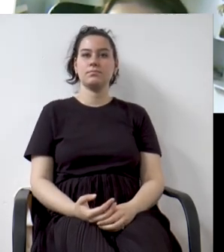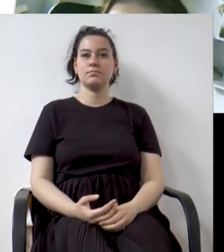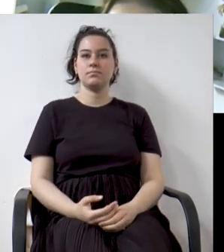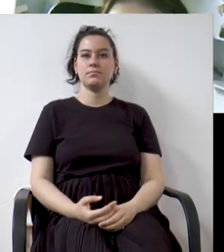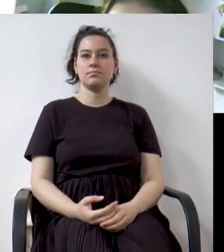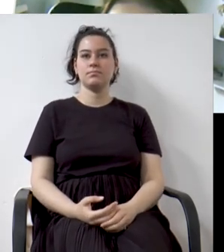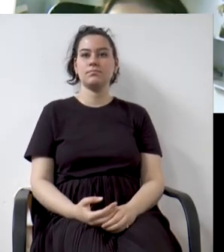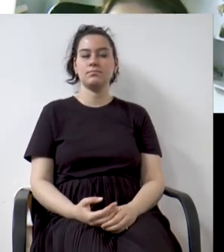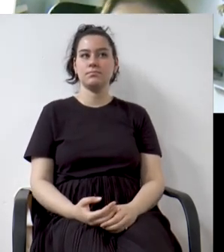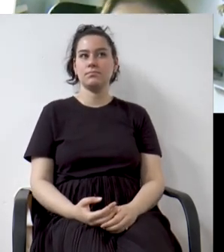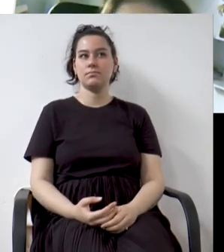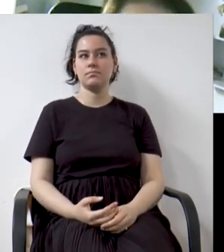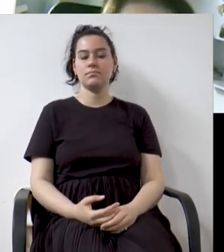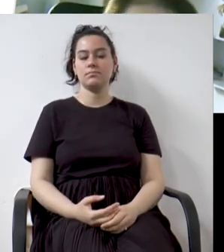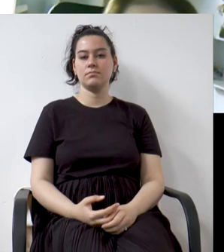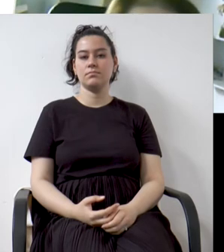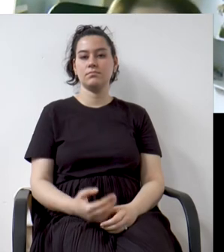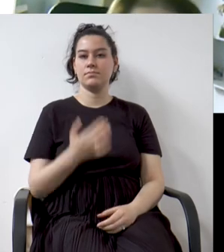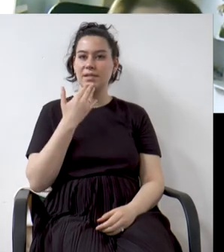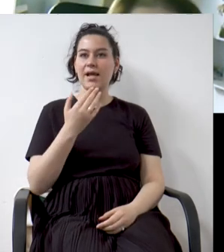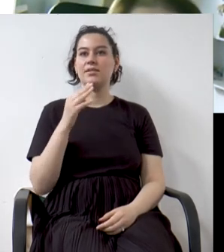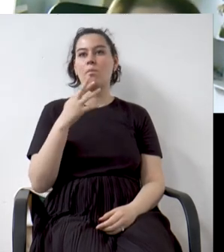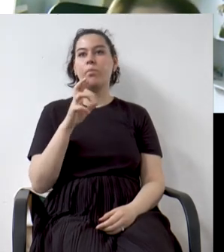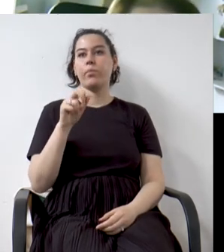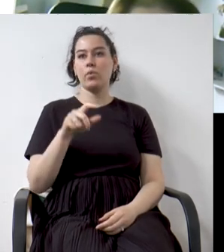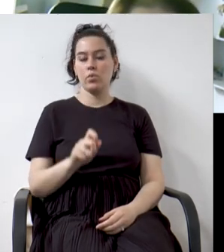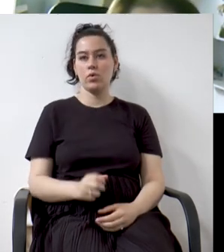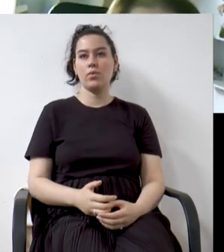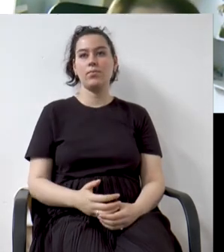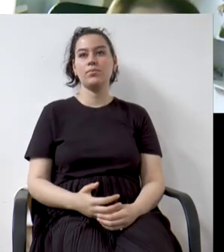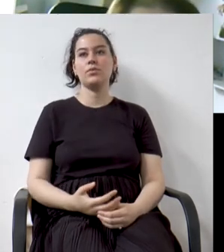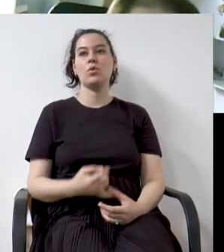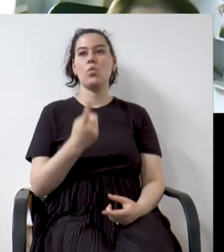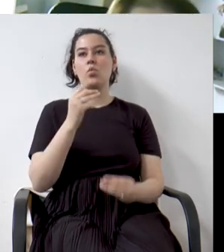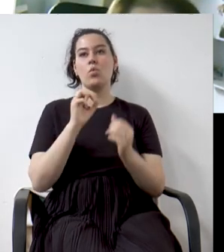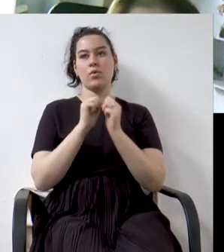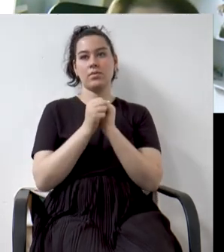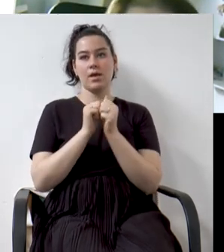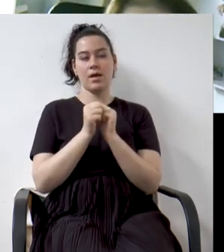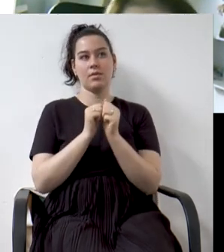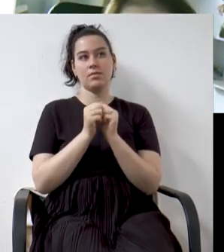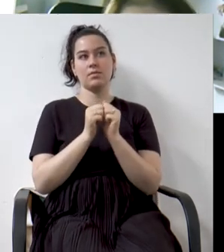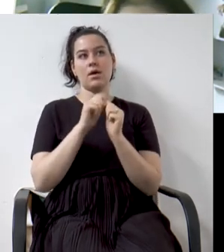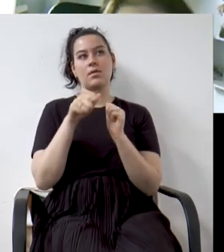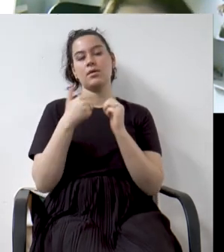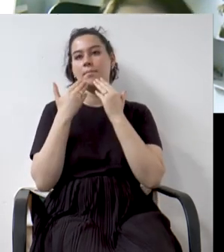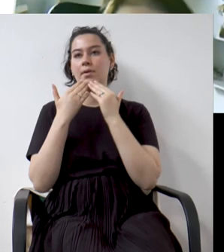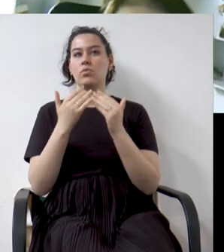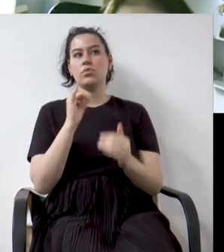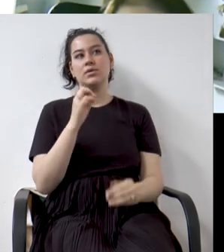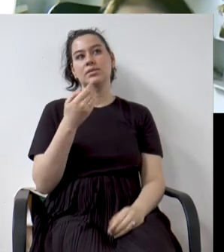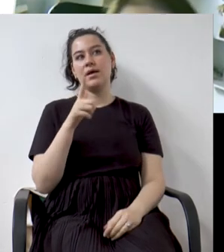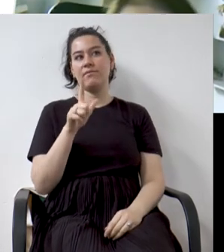Bueno, gracias, Bruno. Tenemos un comentario ahí, antes de pasar a la otra pregunta de Isabel.